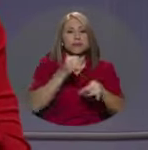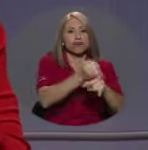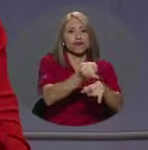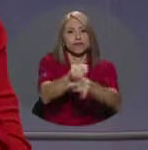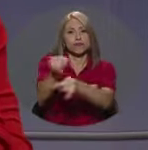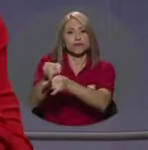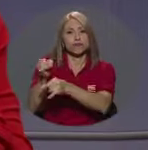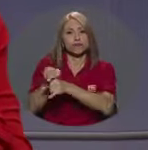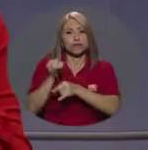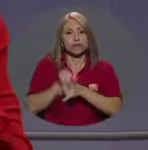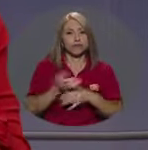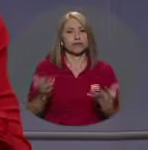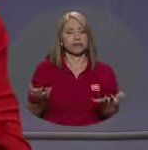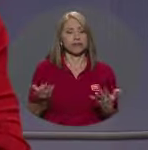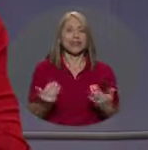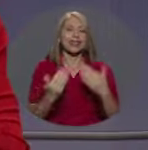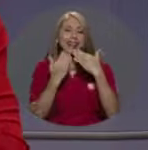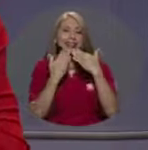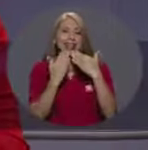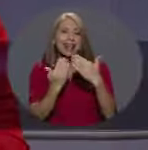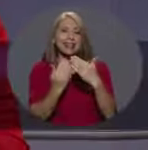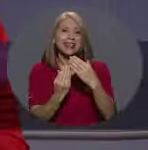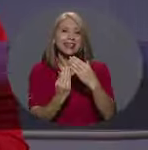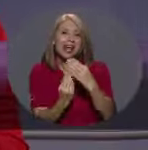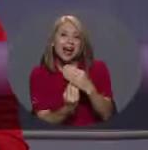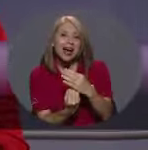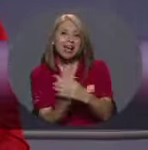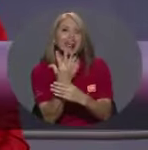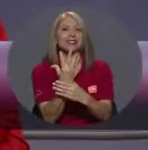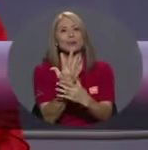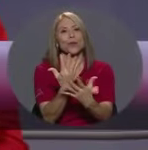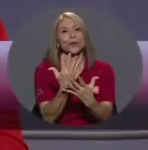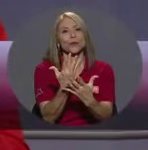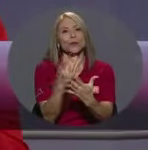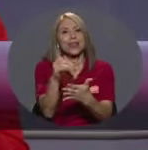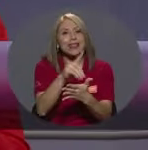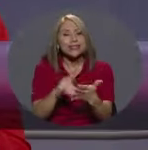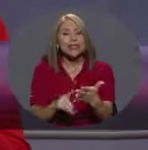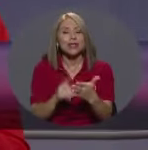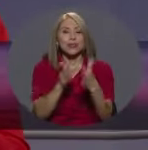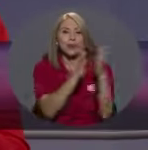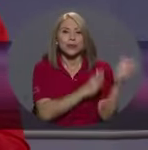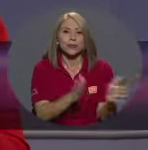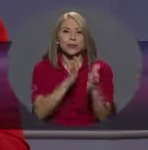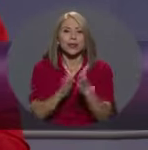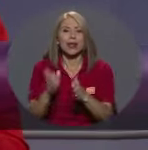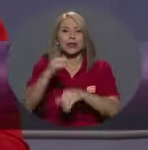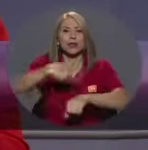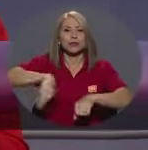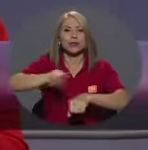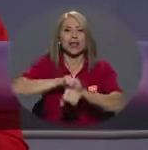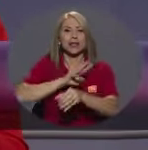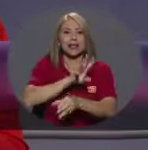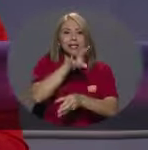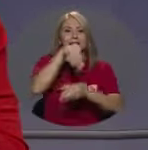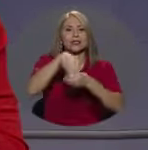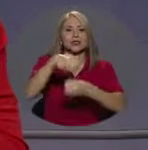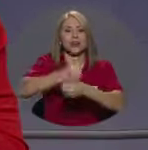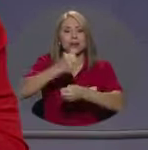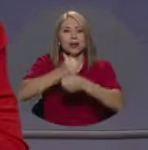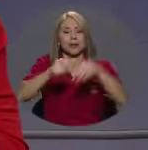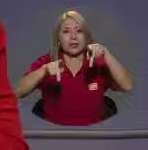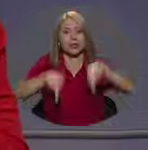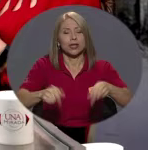interinstitucionalmente hablando. Gracias precisamente a la creación o al diseño del Plan Nacional de Inserción Laboral